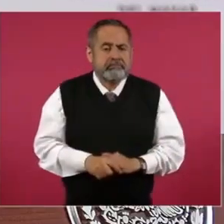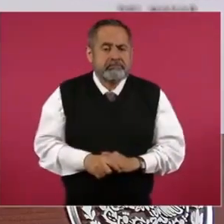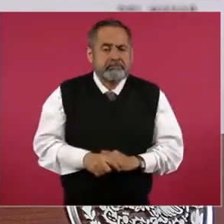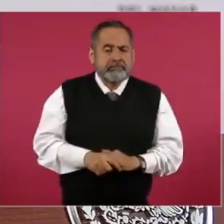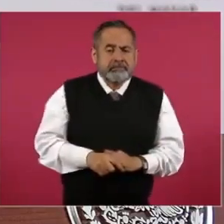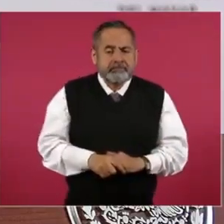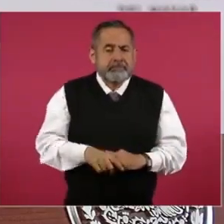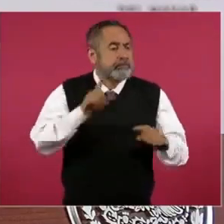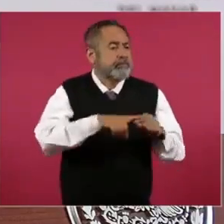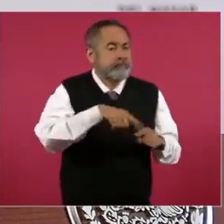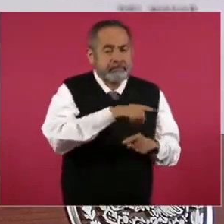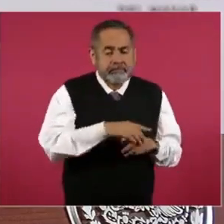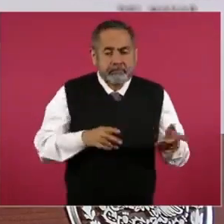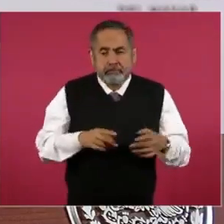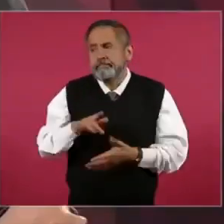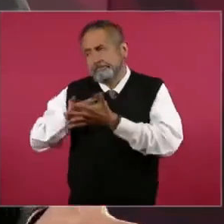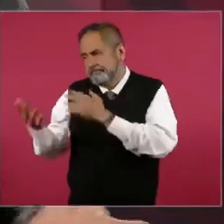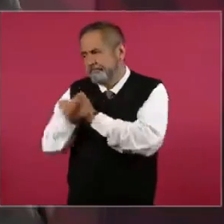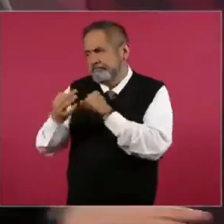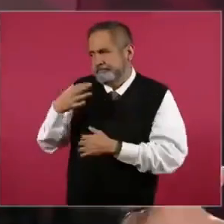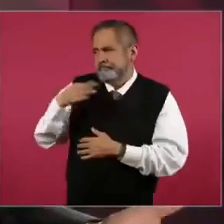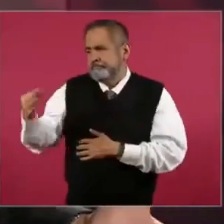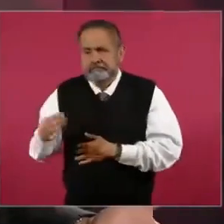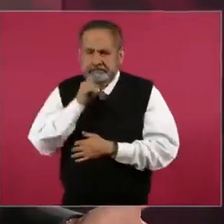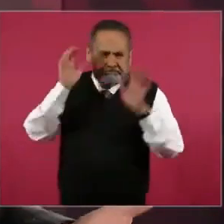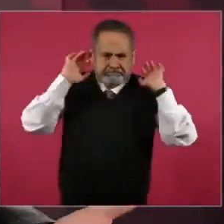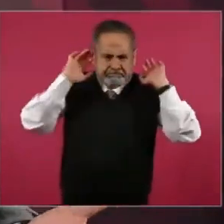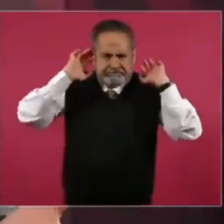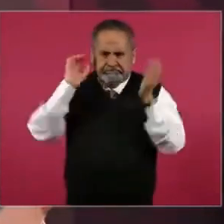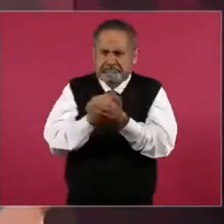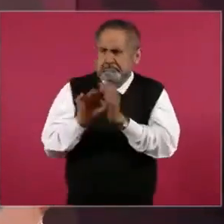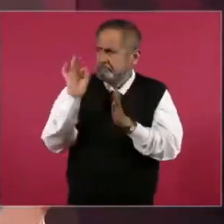¿A quién le va a deber ese juez